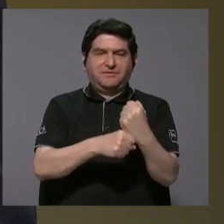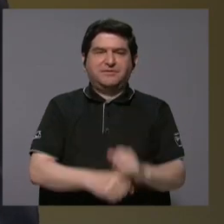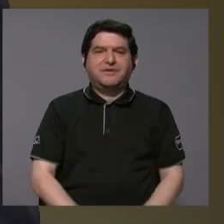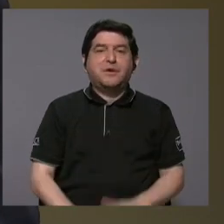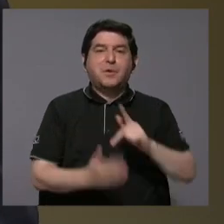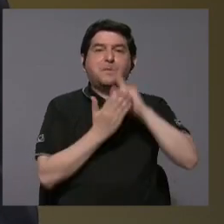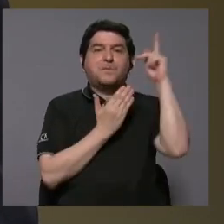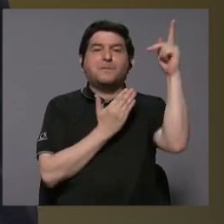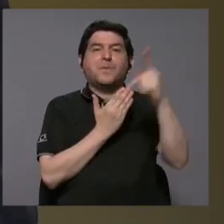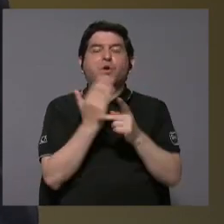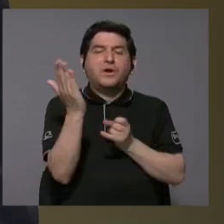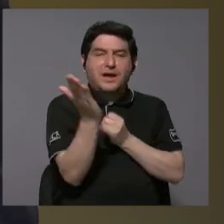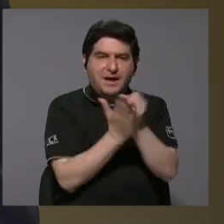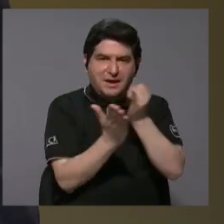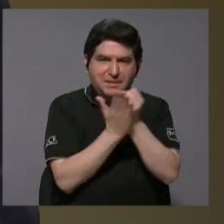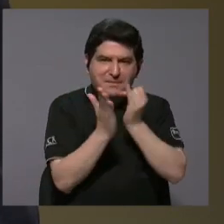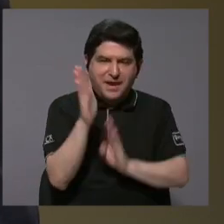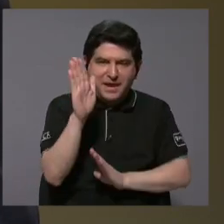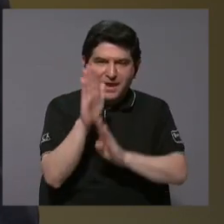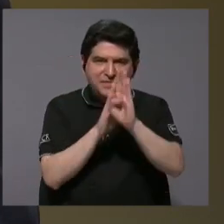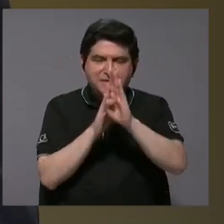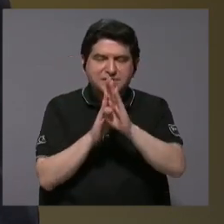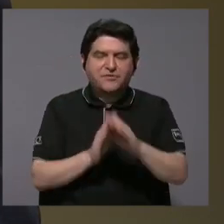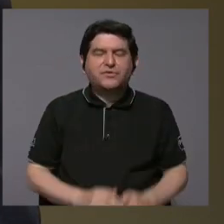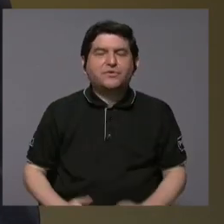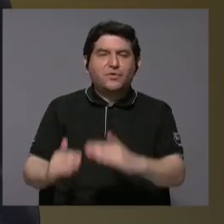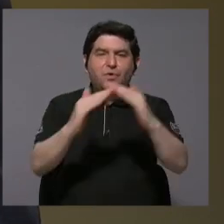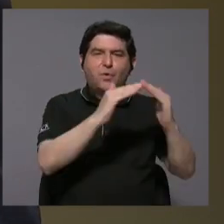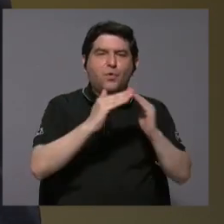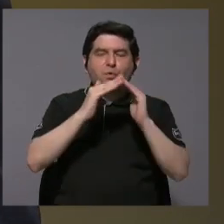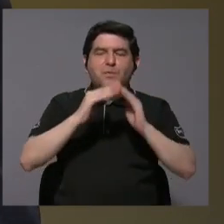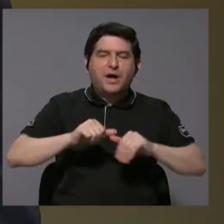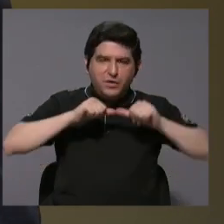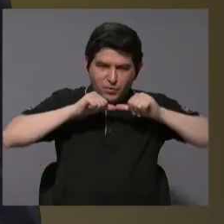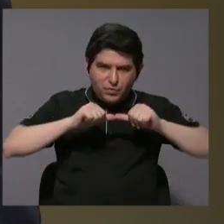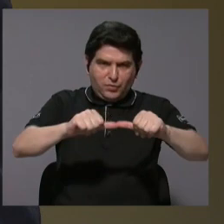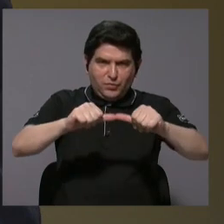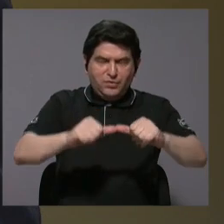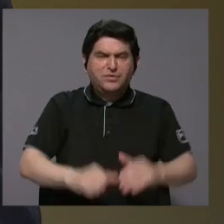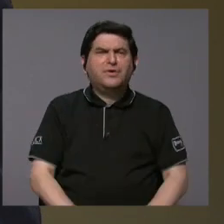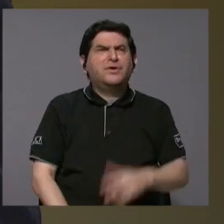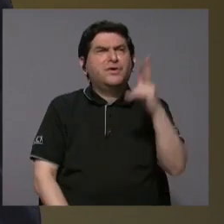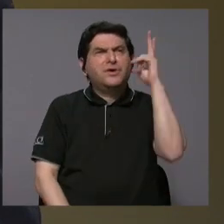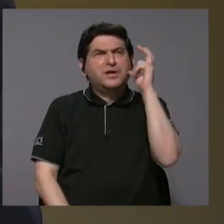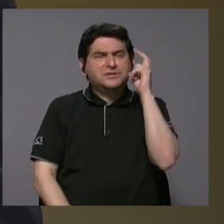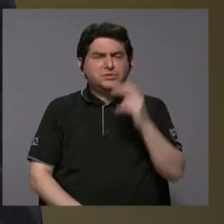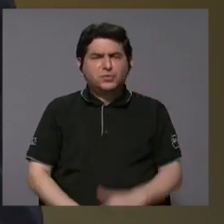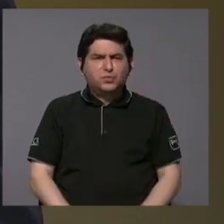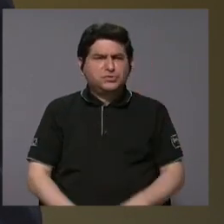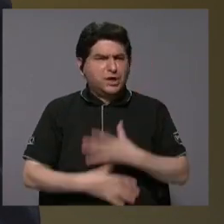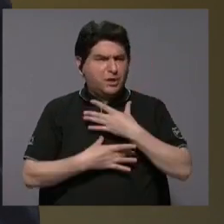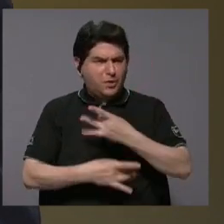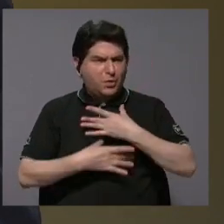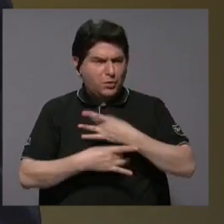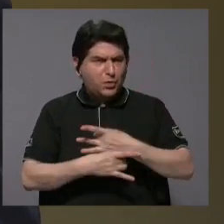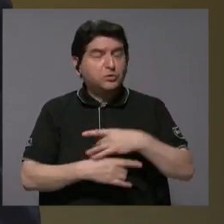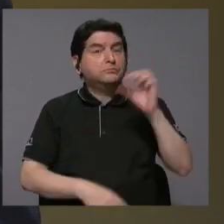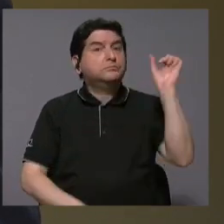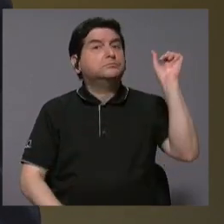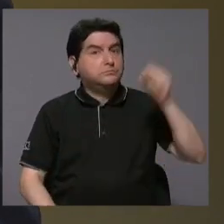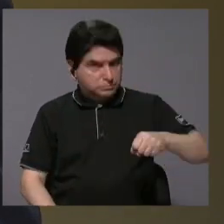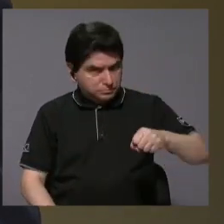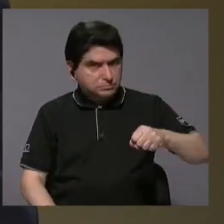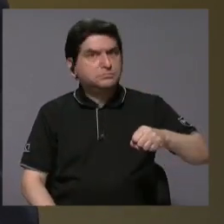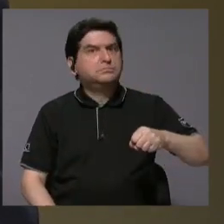el programa de investigación en desarrollo urbano sostenible, ¿verdad? Que suena muy ambicioso y lo es, y que